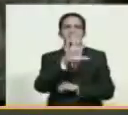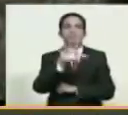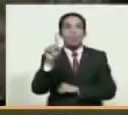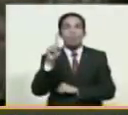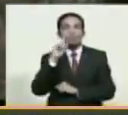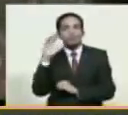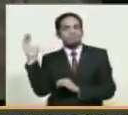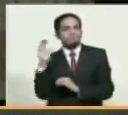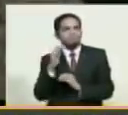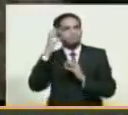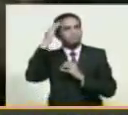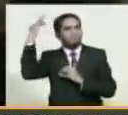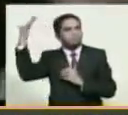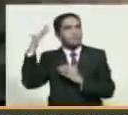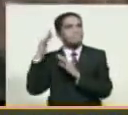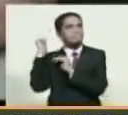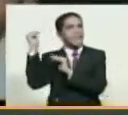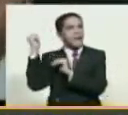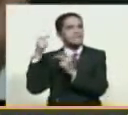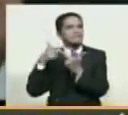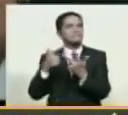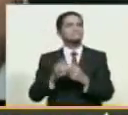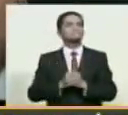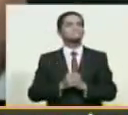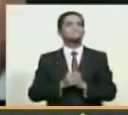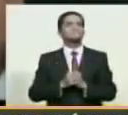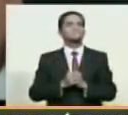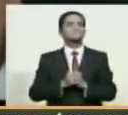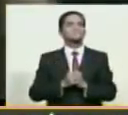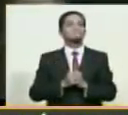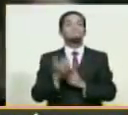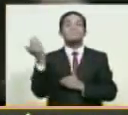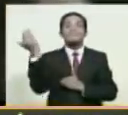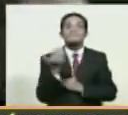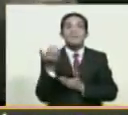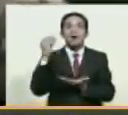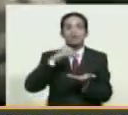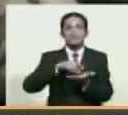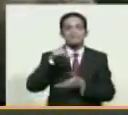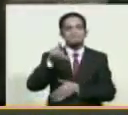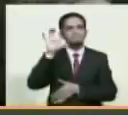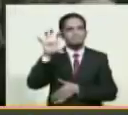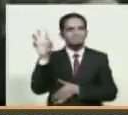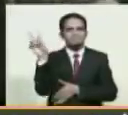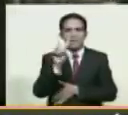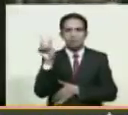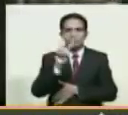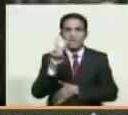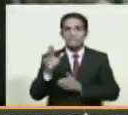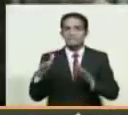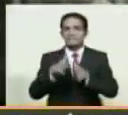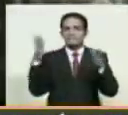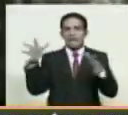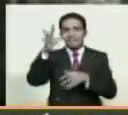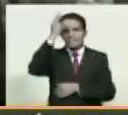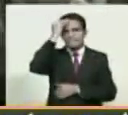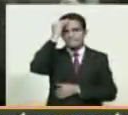sueños, esperanzas, expectativas. Vuelven a su patria, Venezuela, con grandes